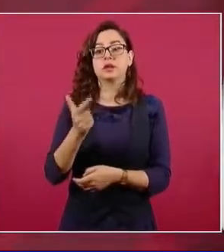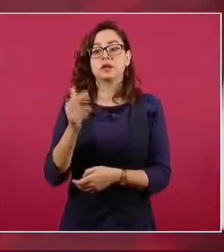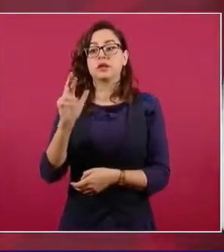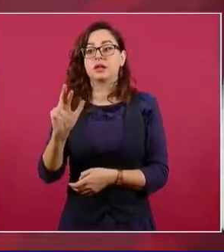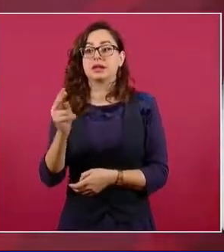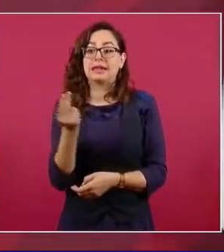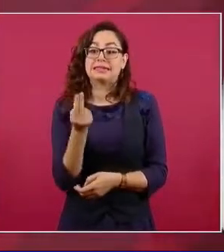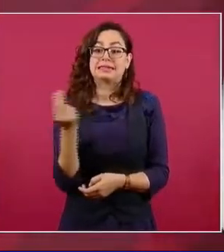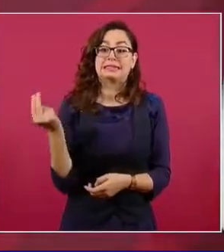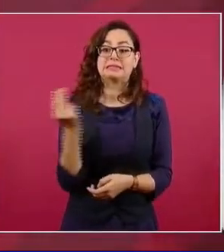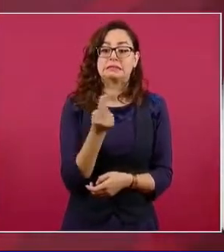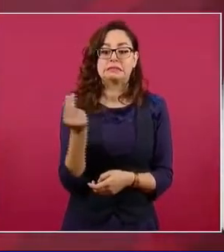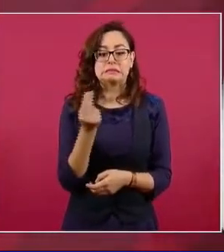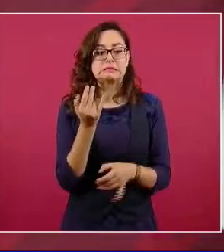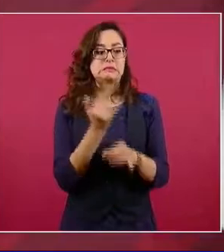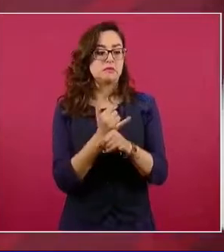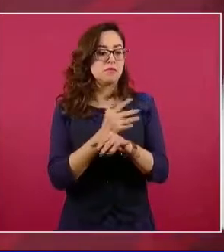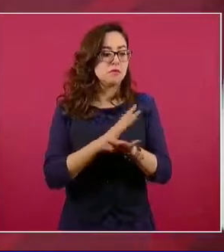se puede